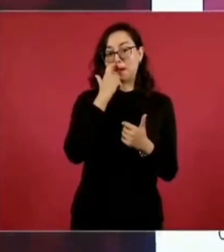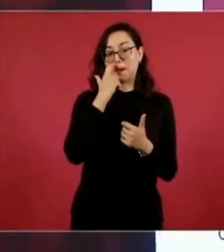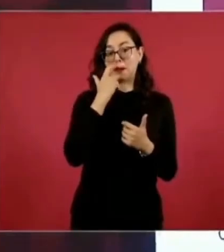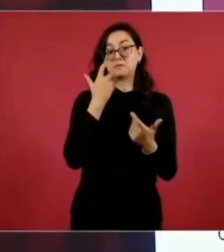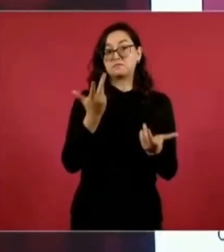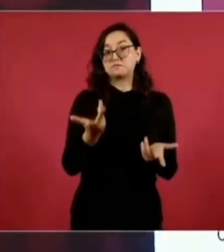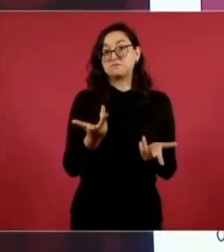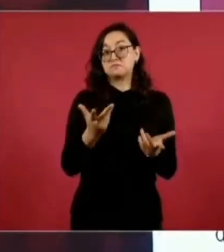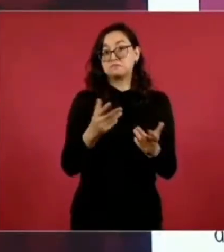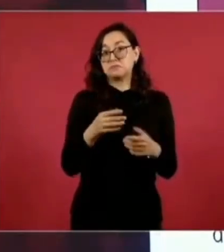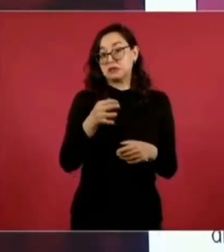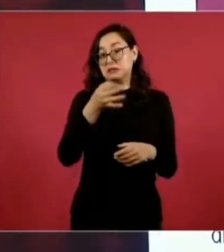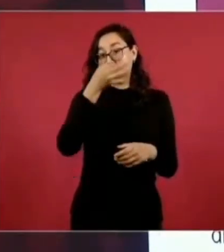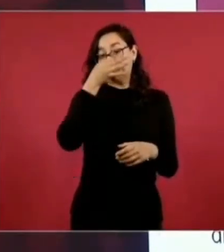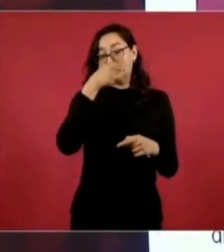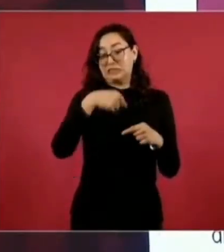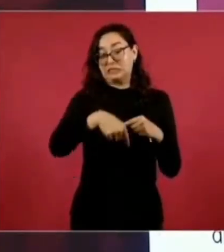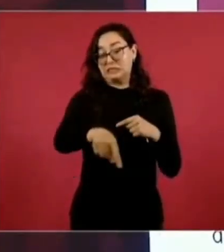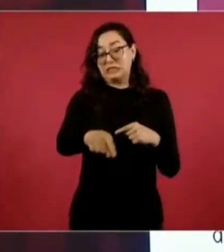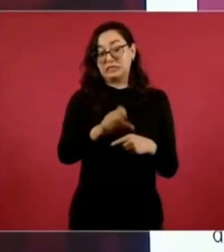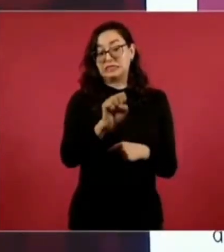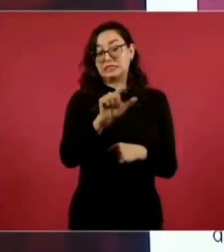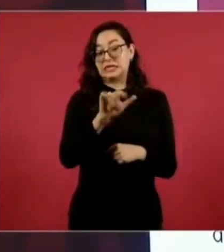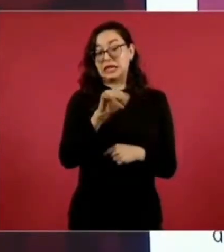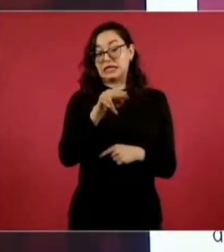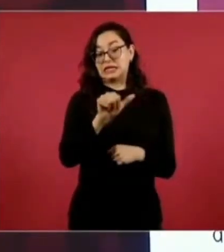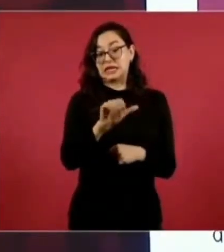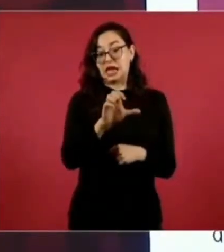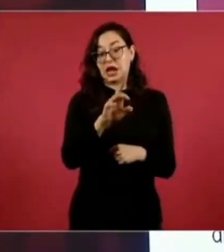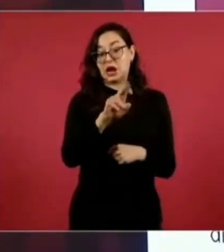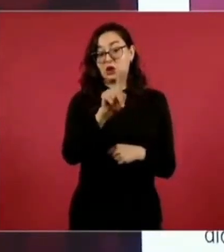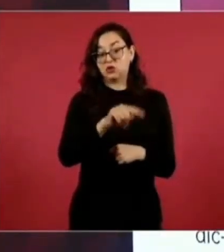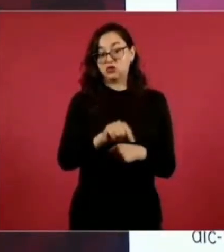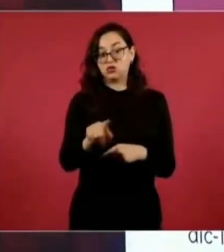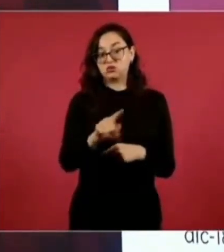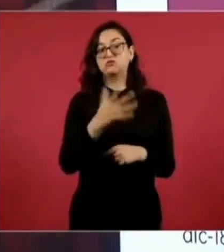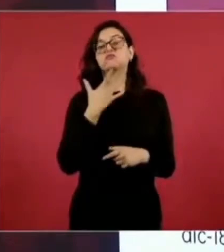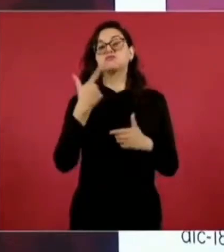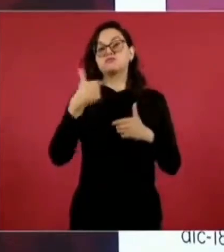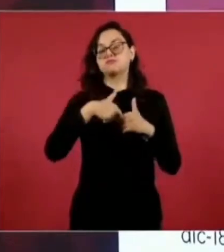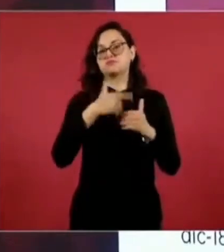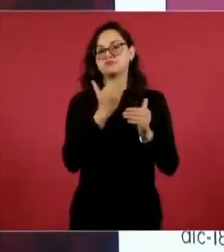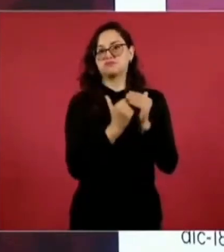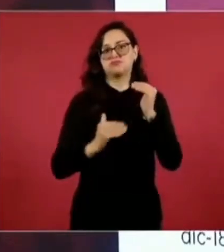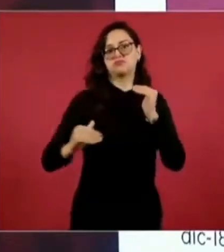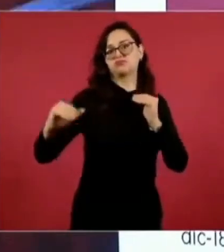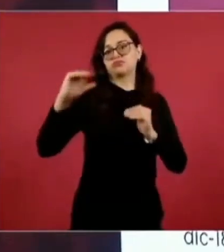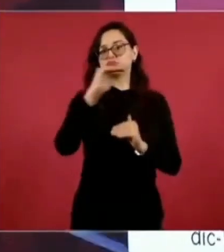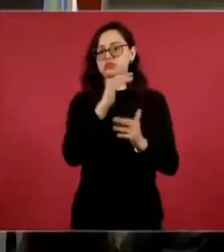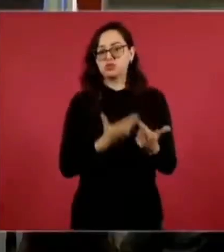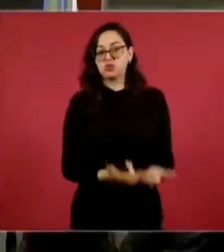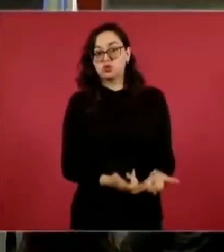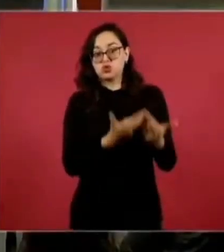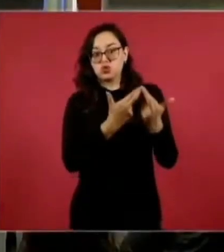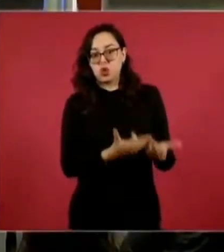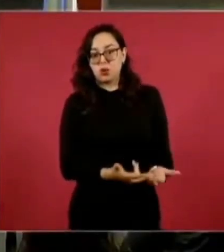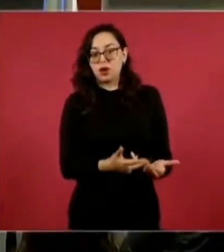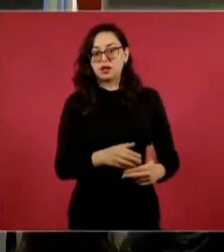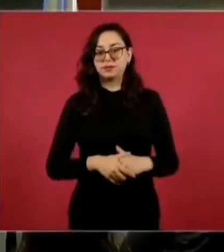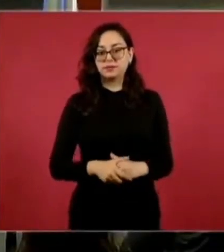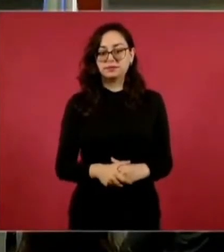vamos a estar por encima de la demanda nacional, vamos a tener superávit. Entonces, esta fue la instrucción